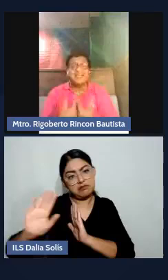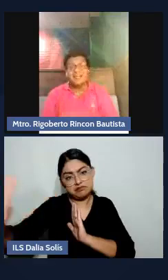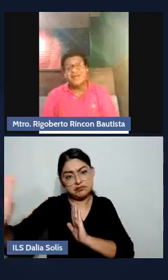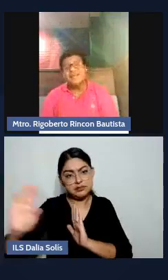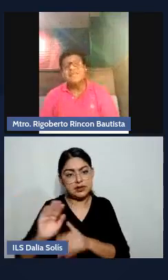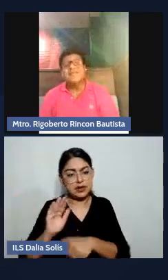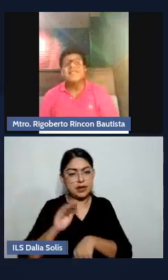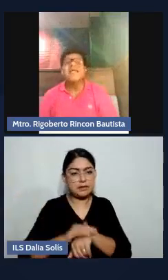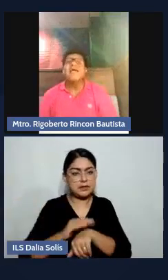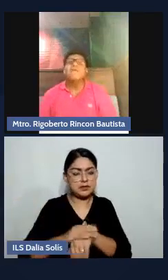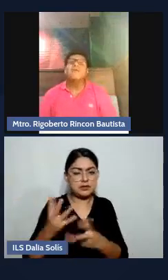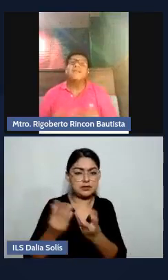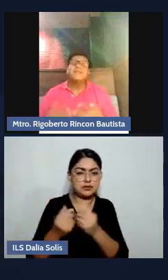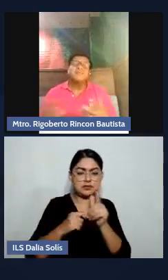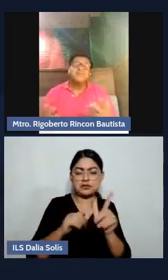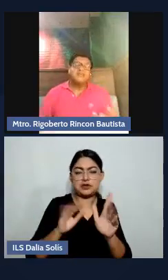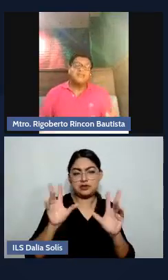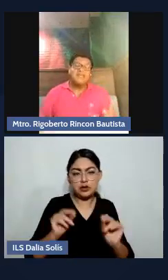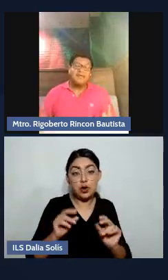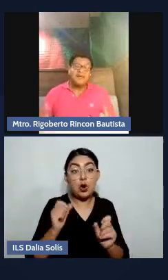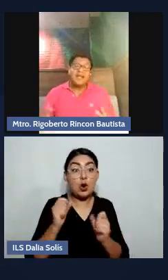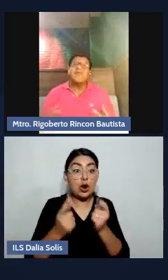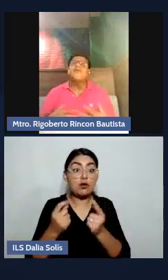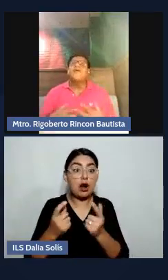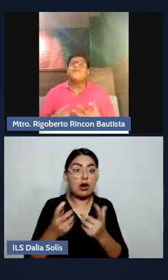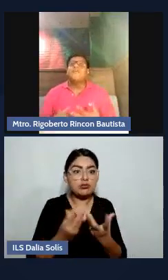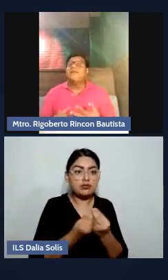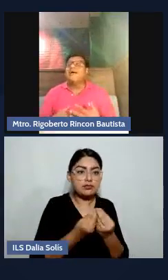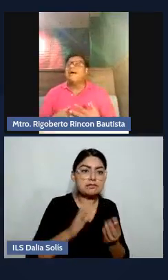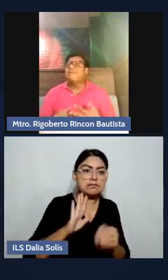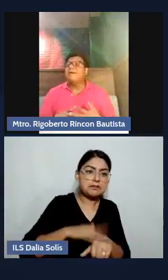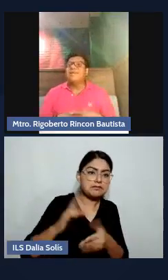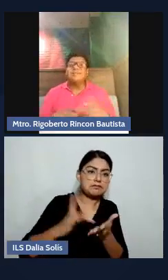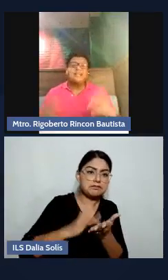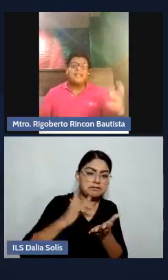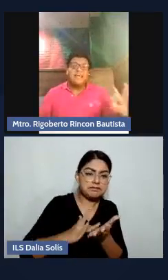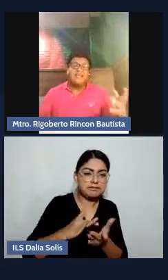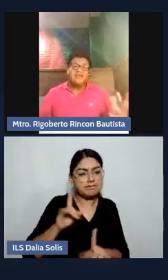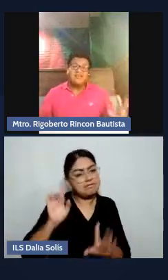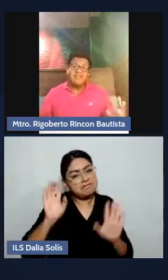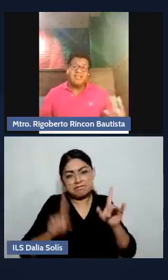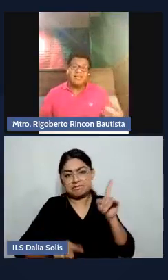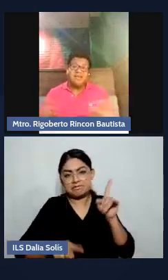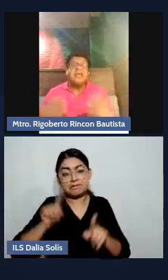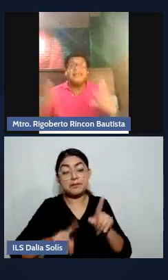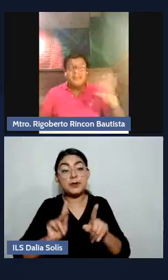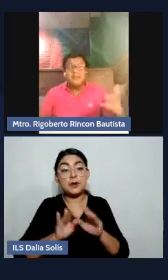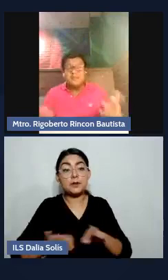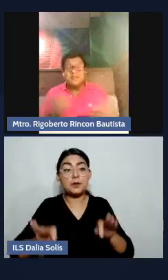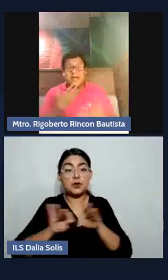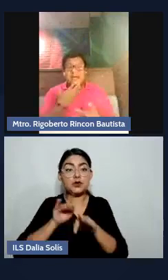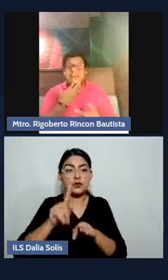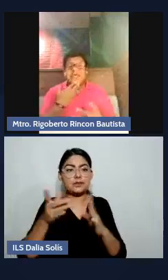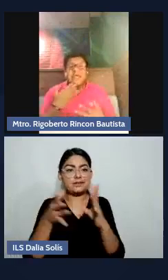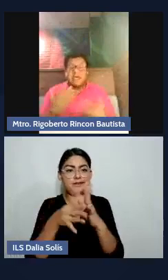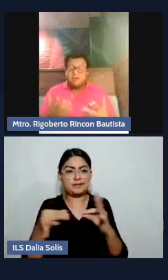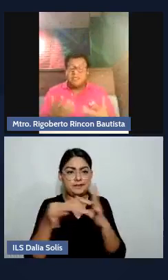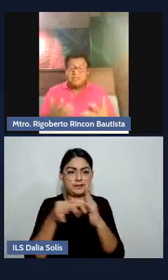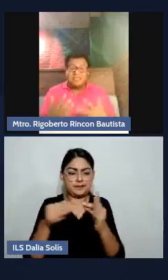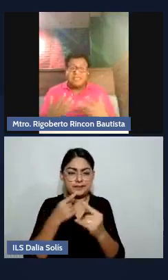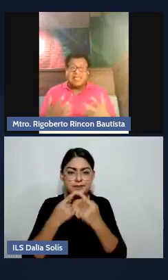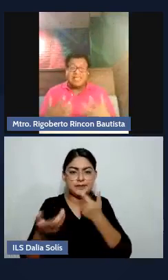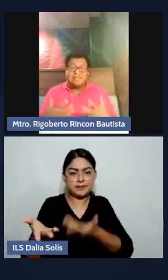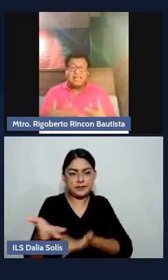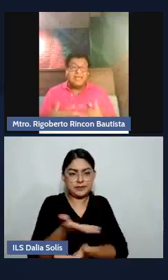respeten, pero qué tan importante es dialogarlo para ir entendiendo esta dinámica y también observar que muchas veces la dinámica